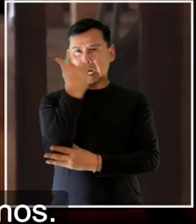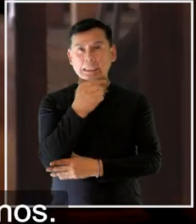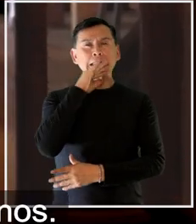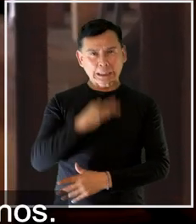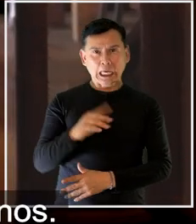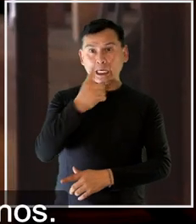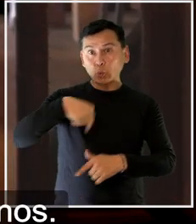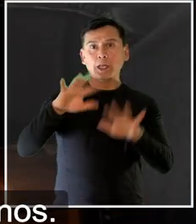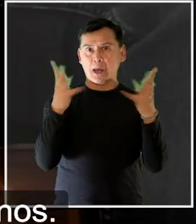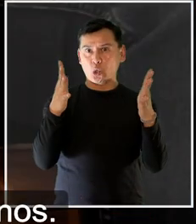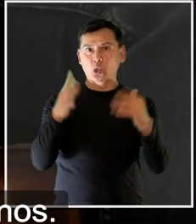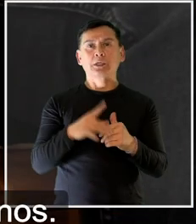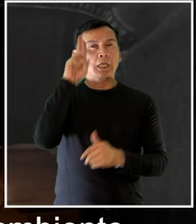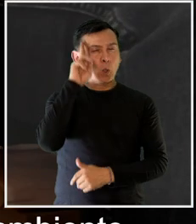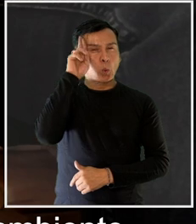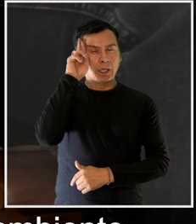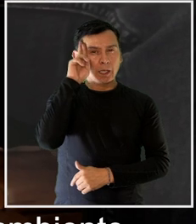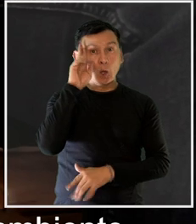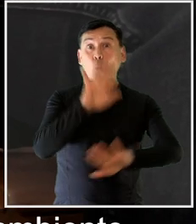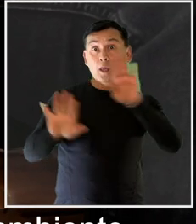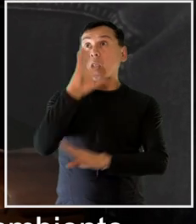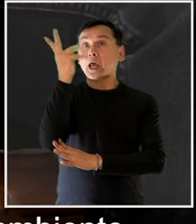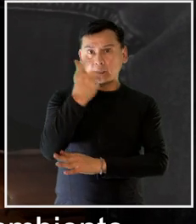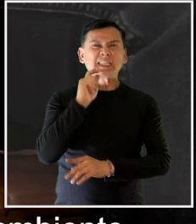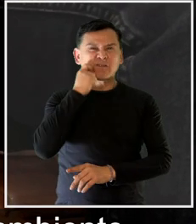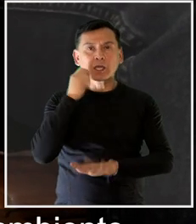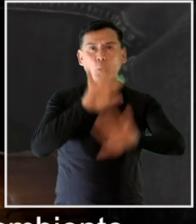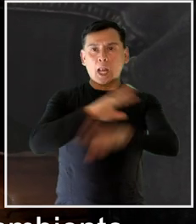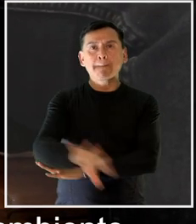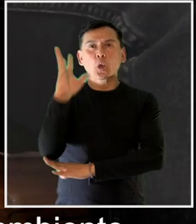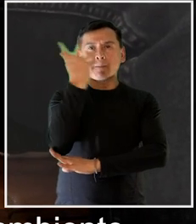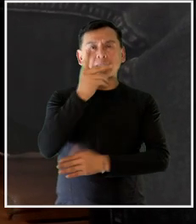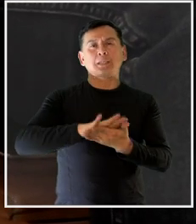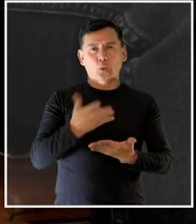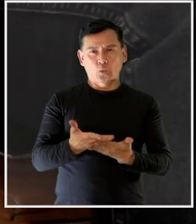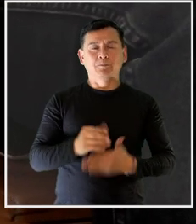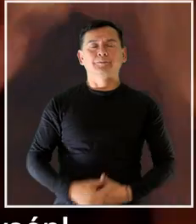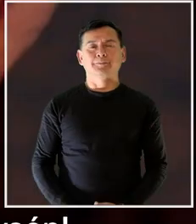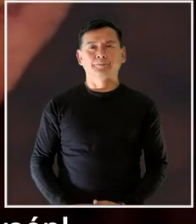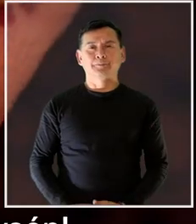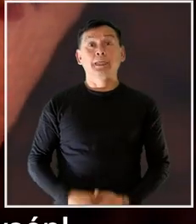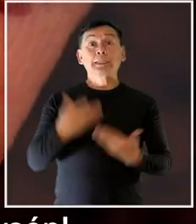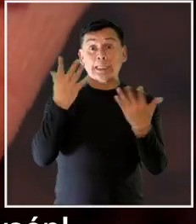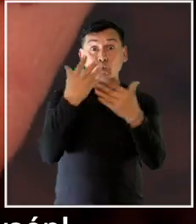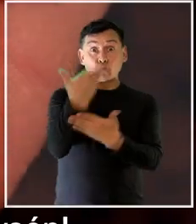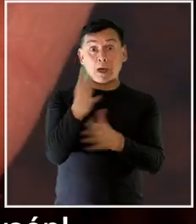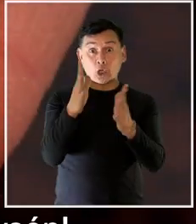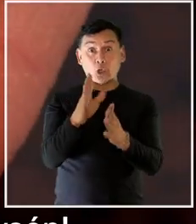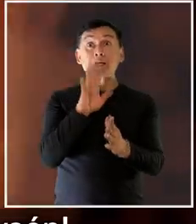la calidad del aire está en nuestras manos. Recuerda, cuidar el aire es cuidar nuestro medio ambiente y nuestra salud. Está en tus